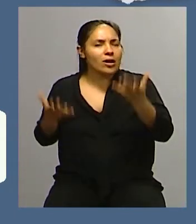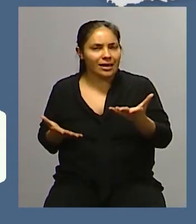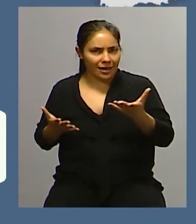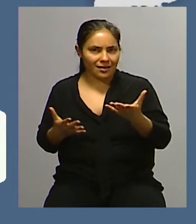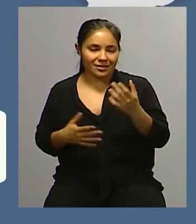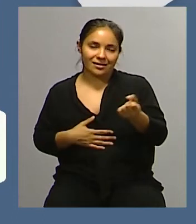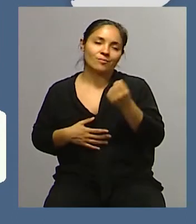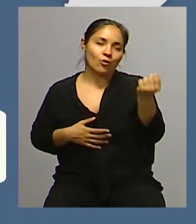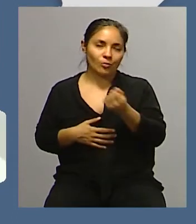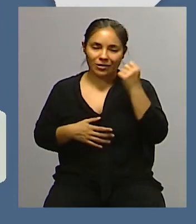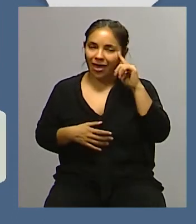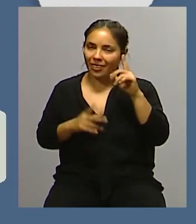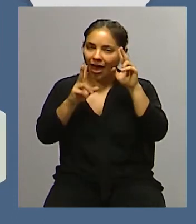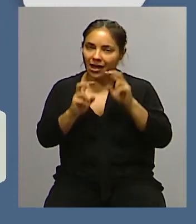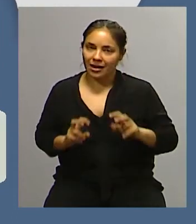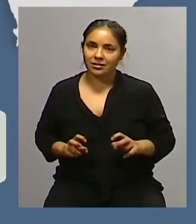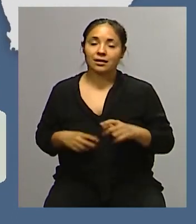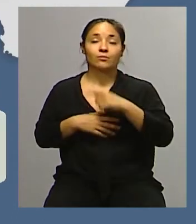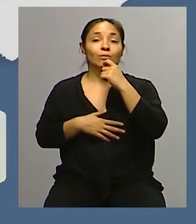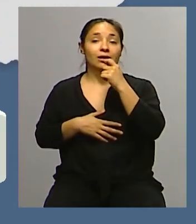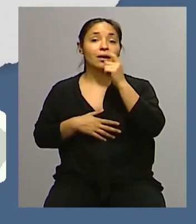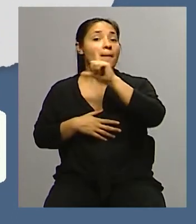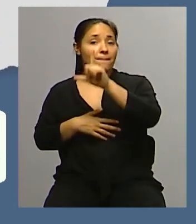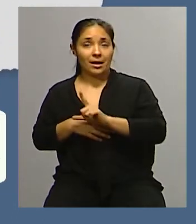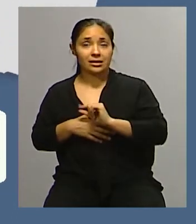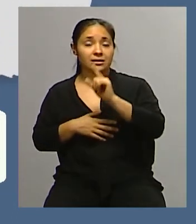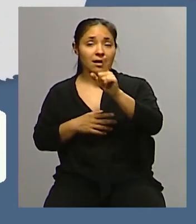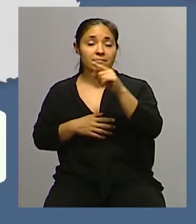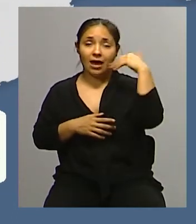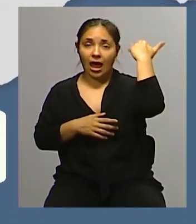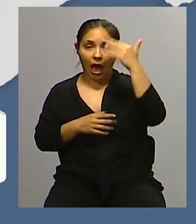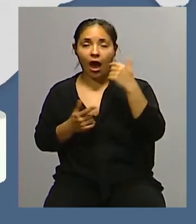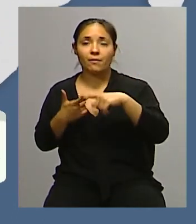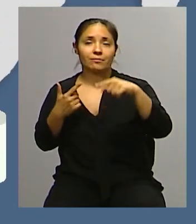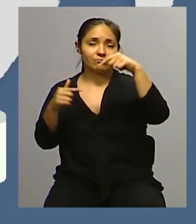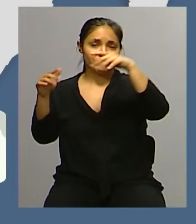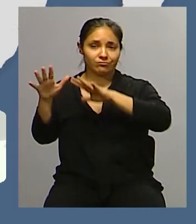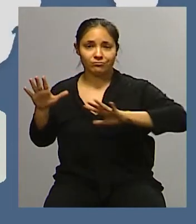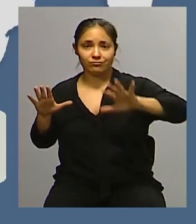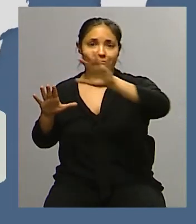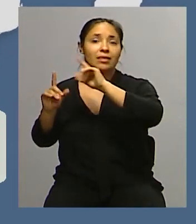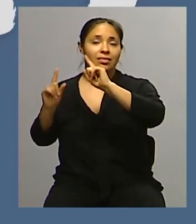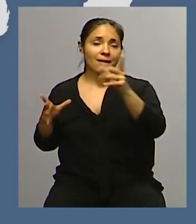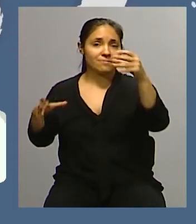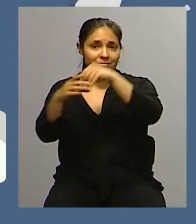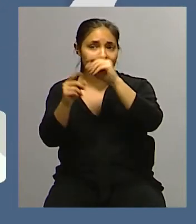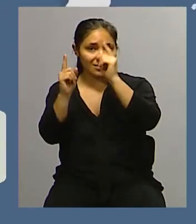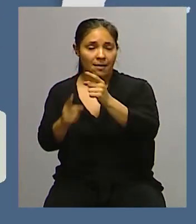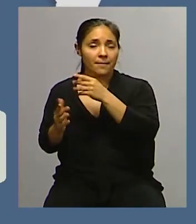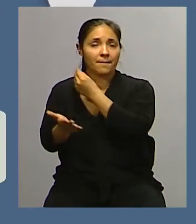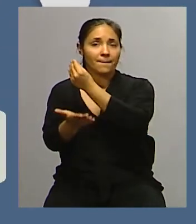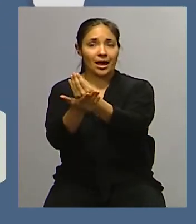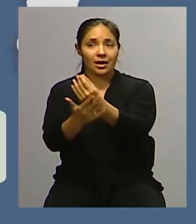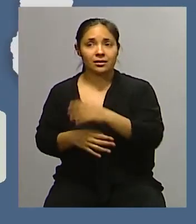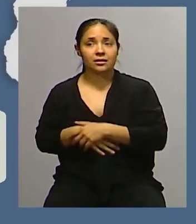es que también los países de Oriente también tenían que hacerse parte de esto. Y hacerse parte de esto